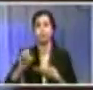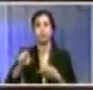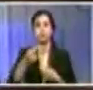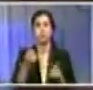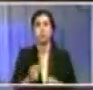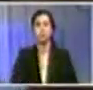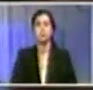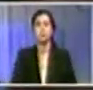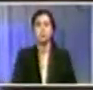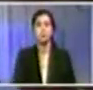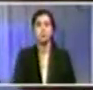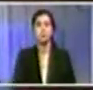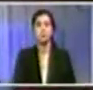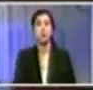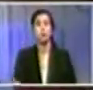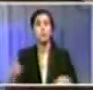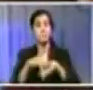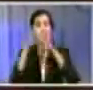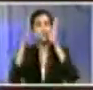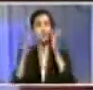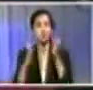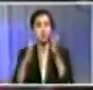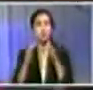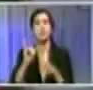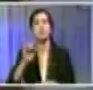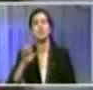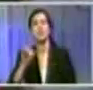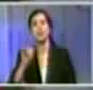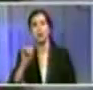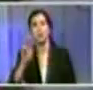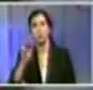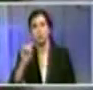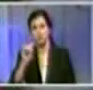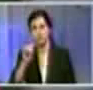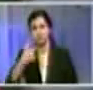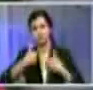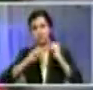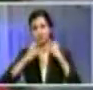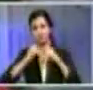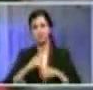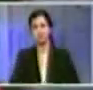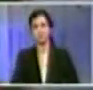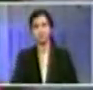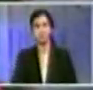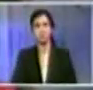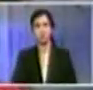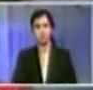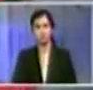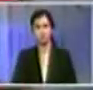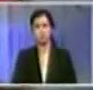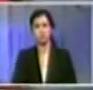Compañero ministro de Irapa, que esto salga